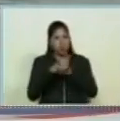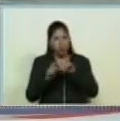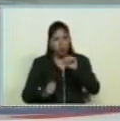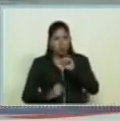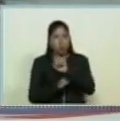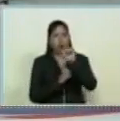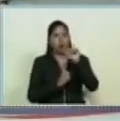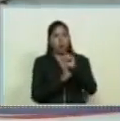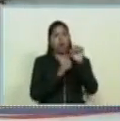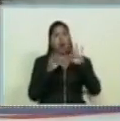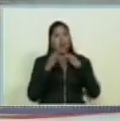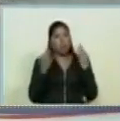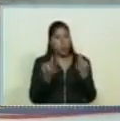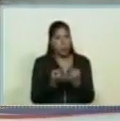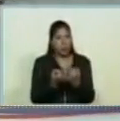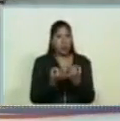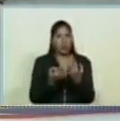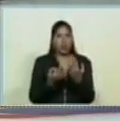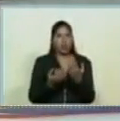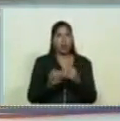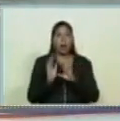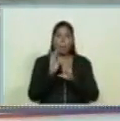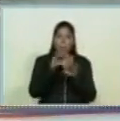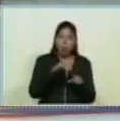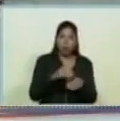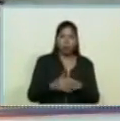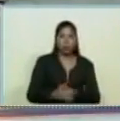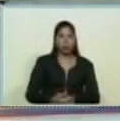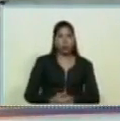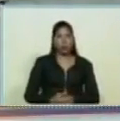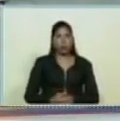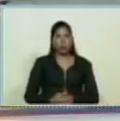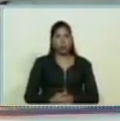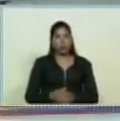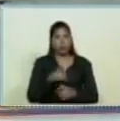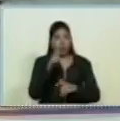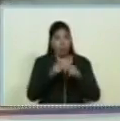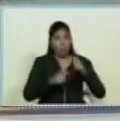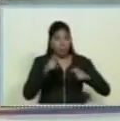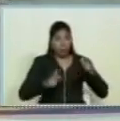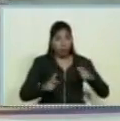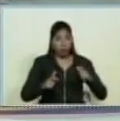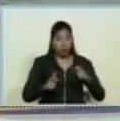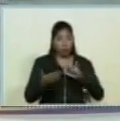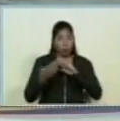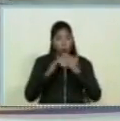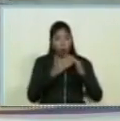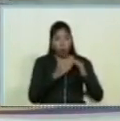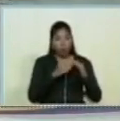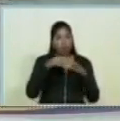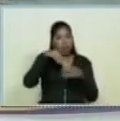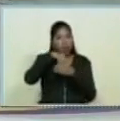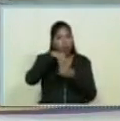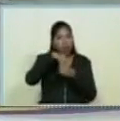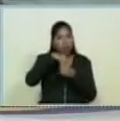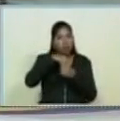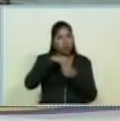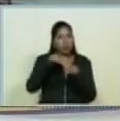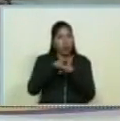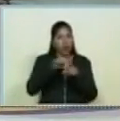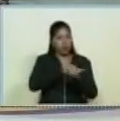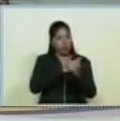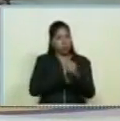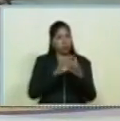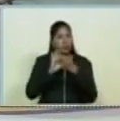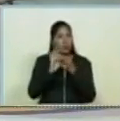de la familia, de nuestro pueblo y que el poder popular, todo nuestro tejido social, en torno a la Casa de Alimentación se fortalezca.